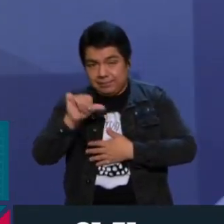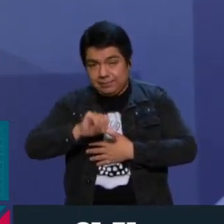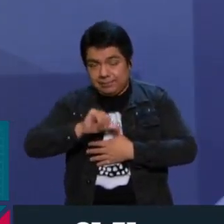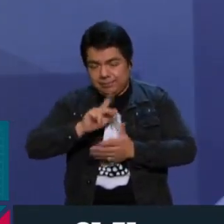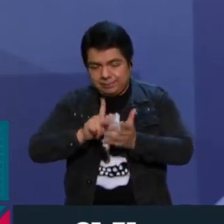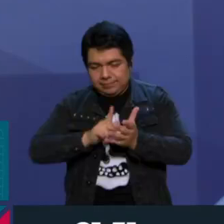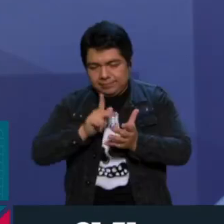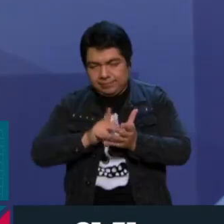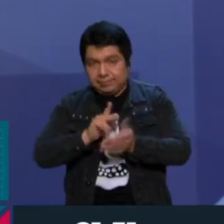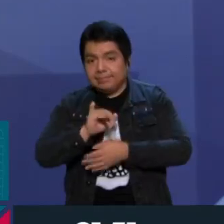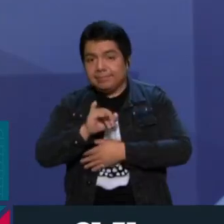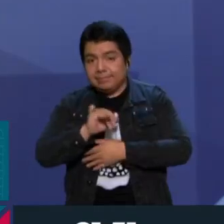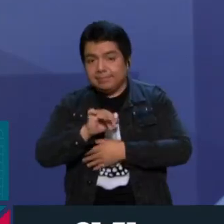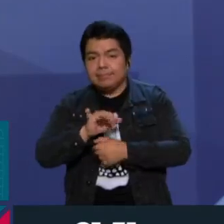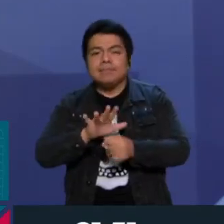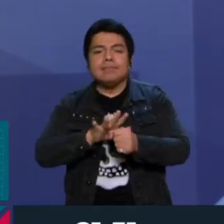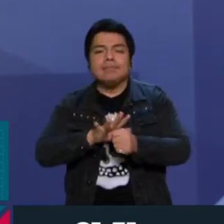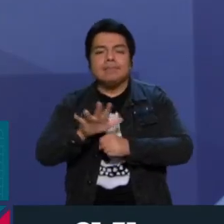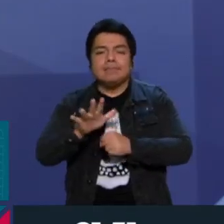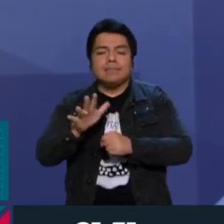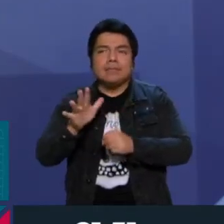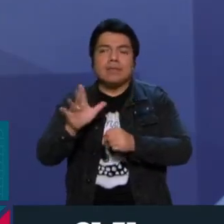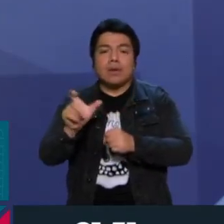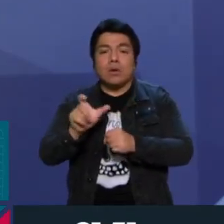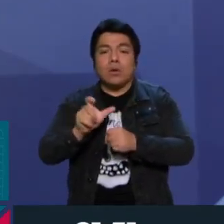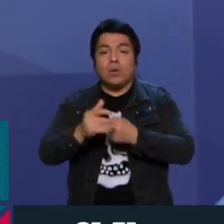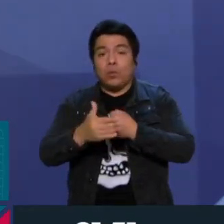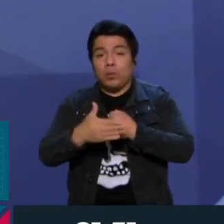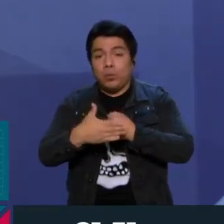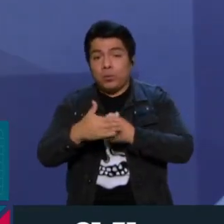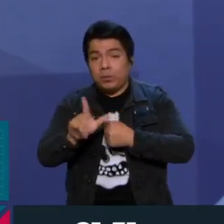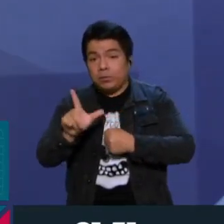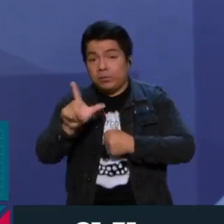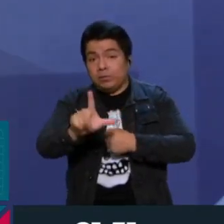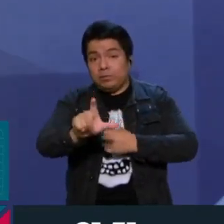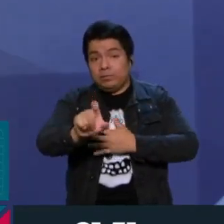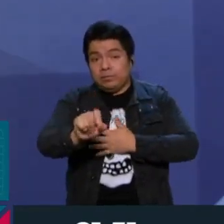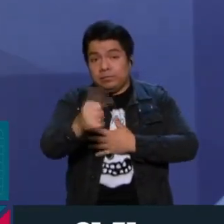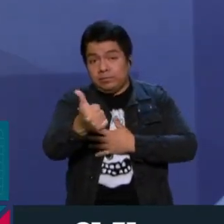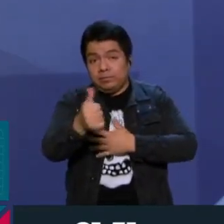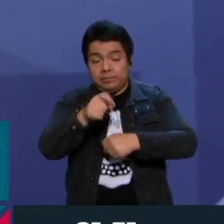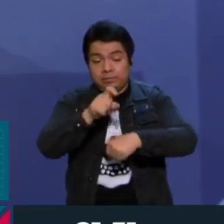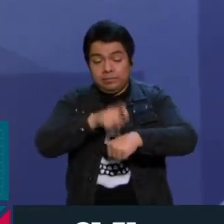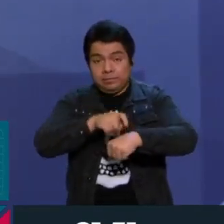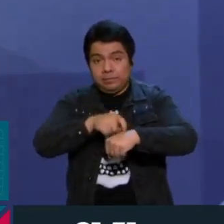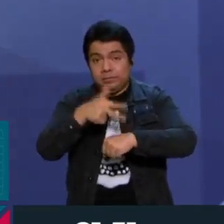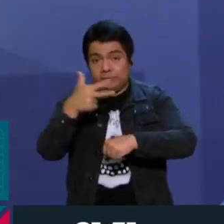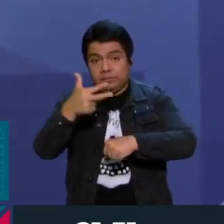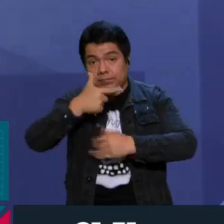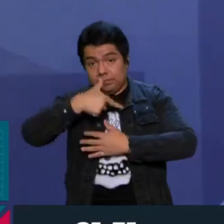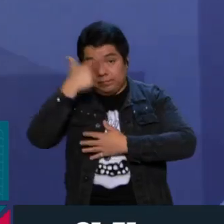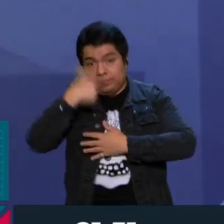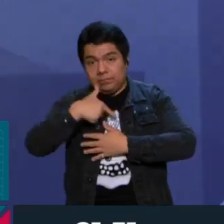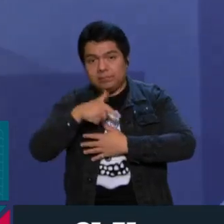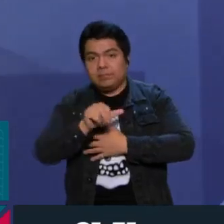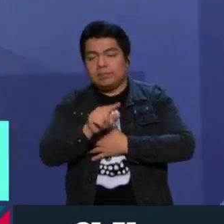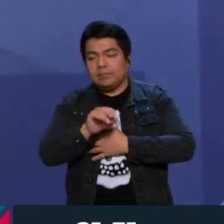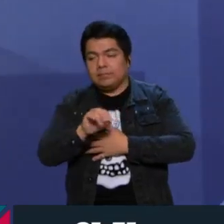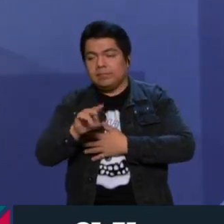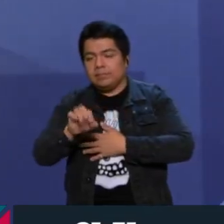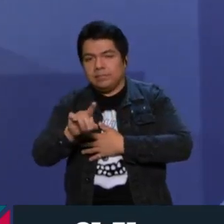un poco con algo que sucederá el próximo lunes 26 a las 8 de la noche en Altavoz